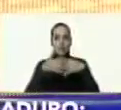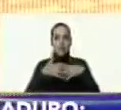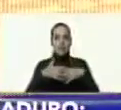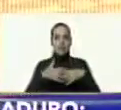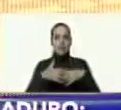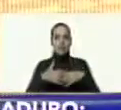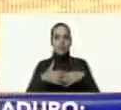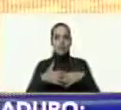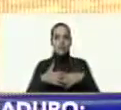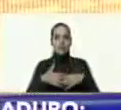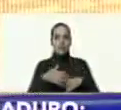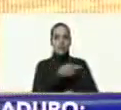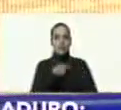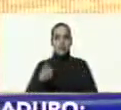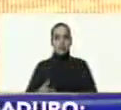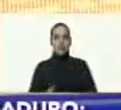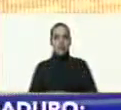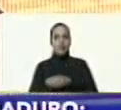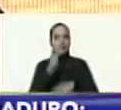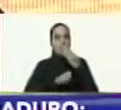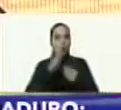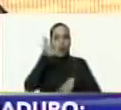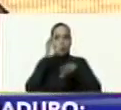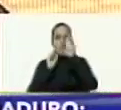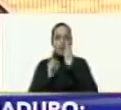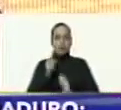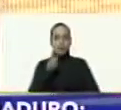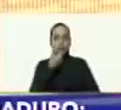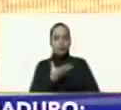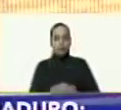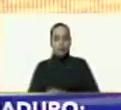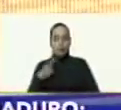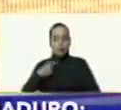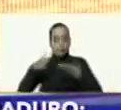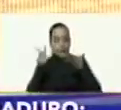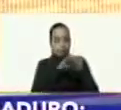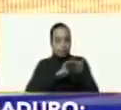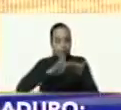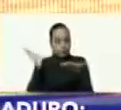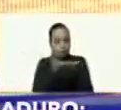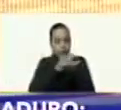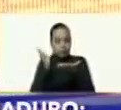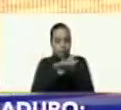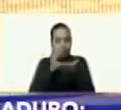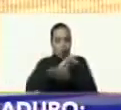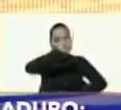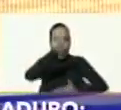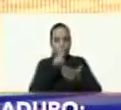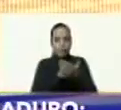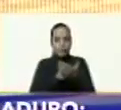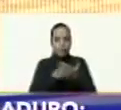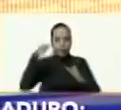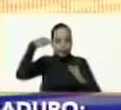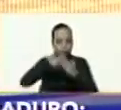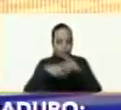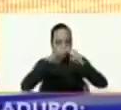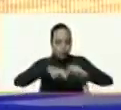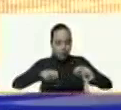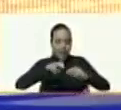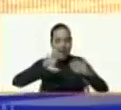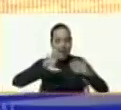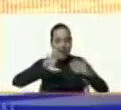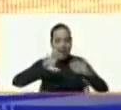esto? Bastante. Yo estos libros me los trago. Los estudio a fondo, hasta tarde en la